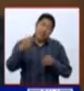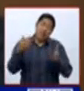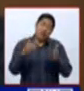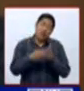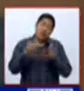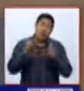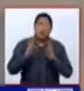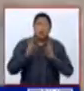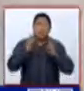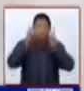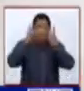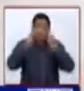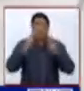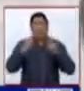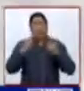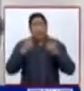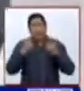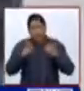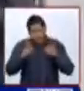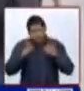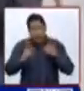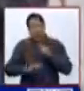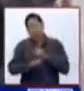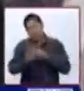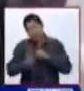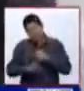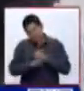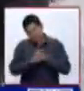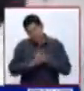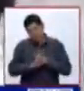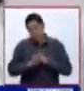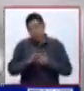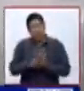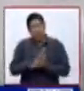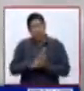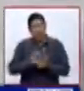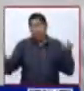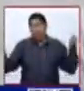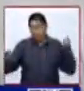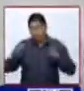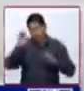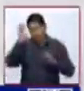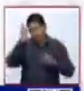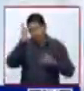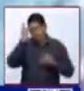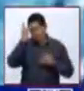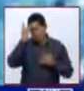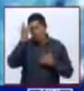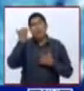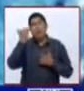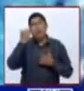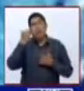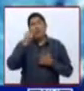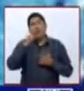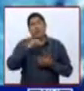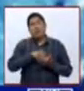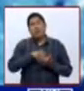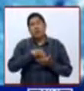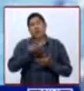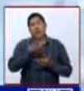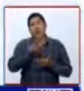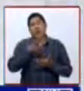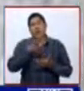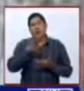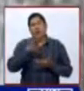viruela, tiene cierto grado de protección, por eso también se ha erradicado la enfermedad, ¿no?, desde 1980.